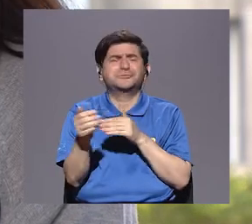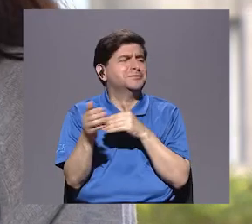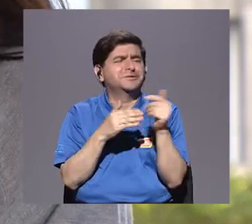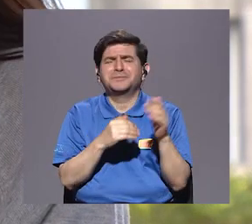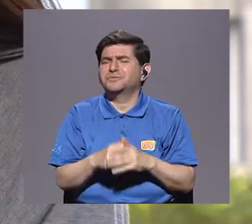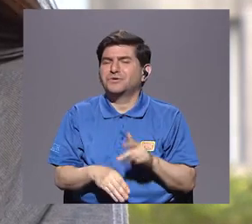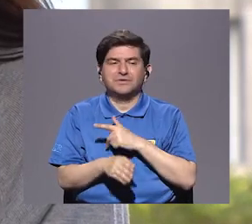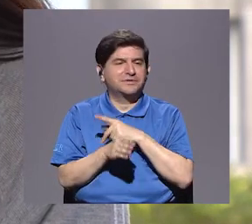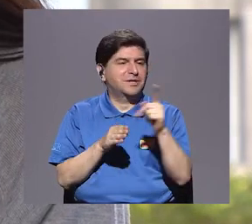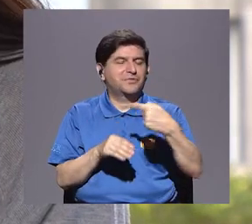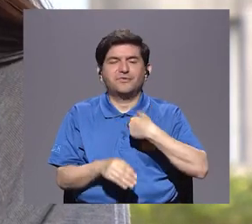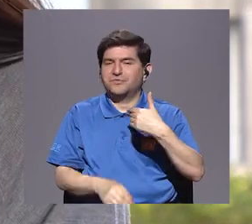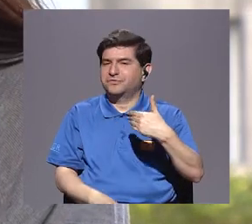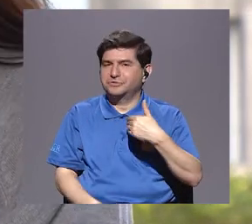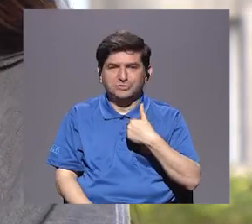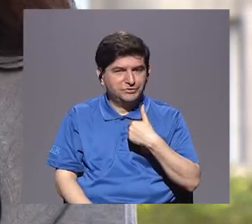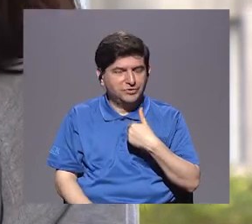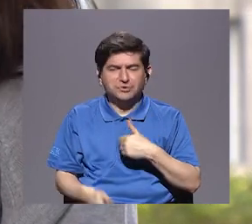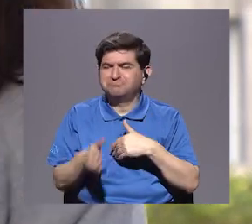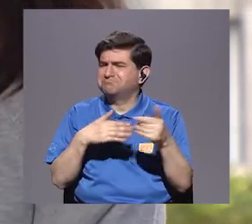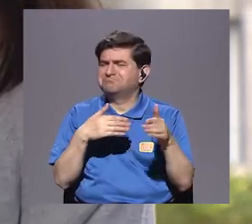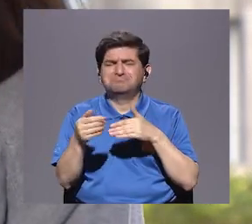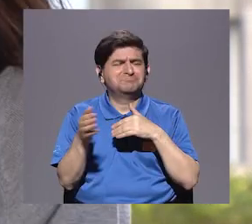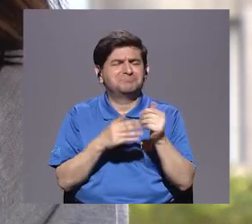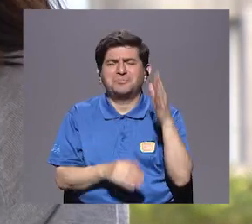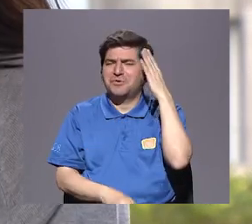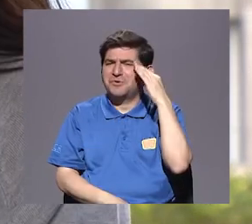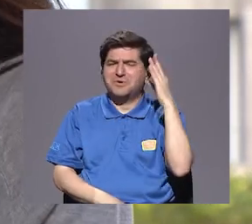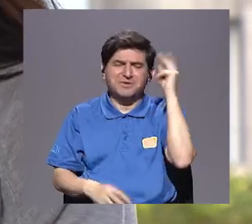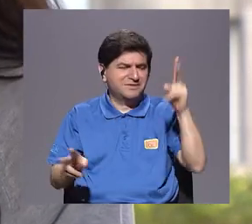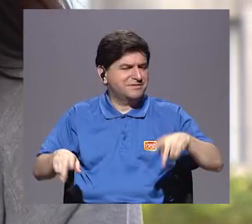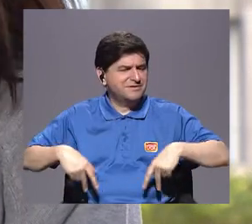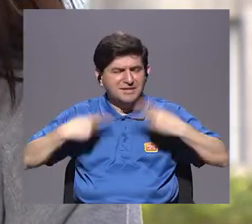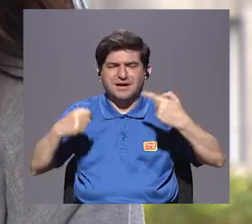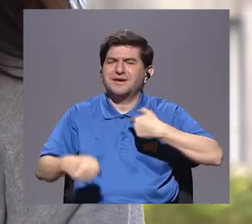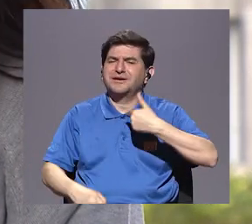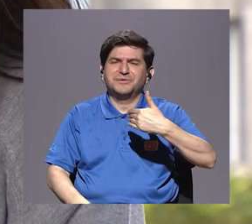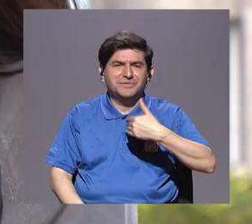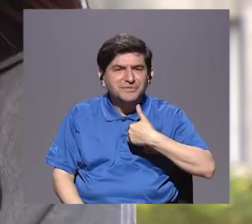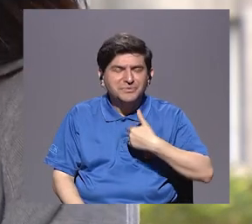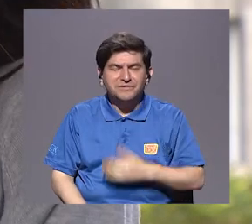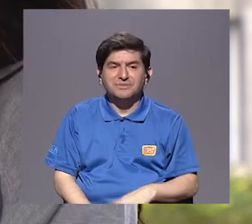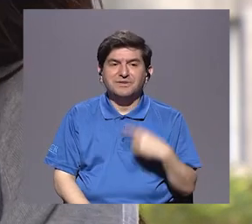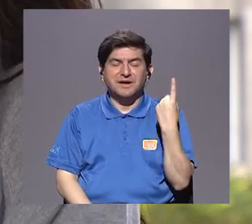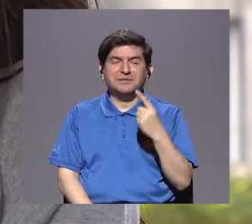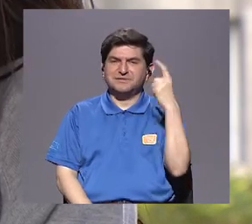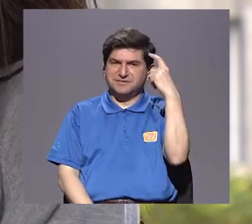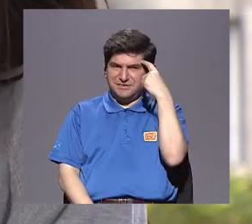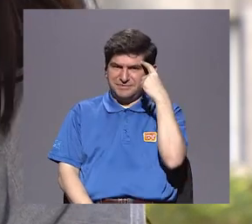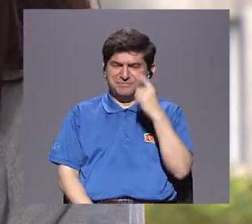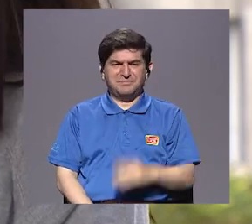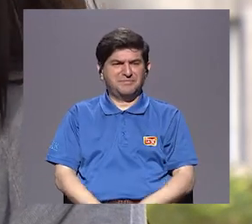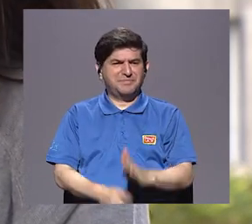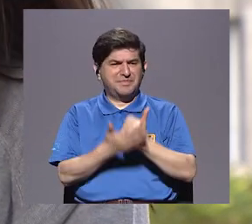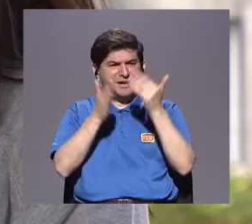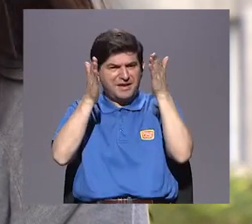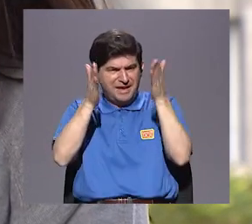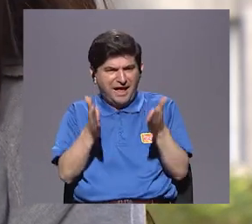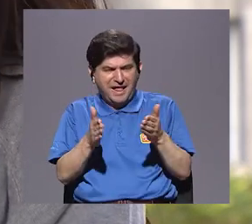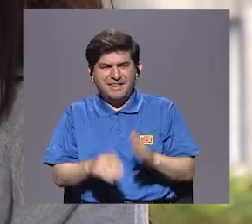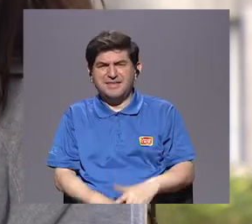la profesión que uno tiene, no importa las experiencias de vida que uno tiene. Siempre pensar que alguien